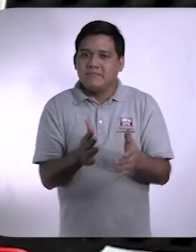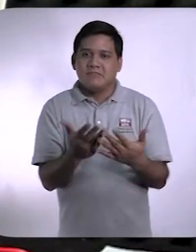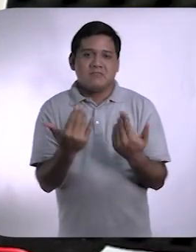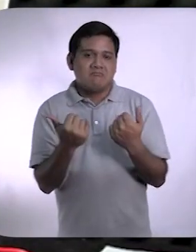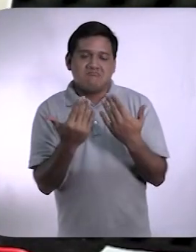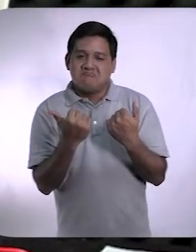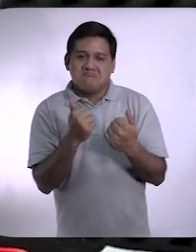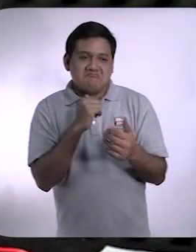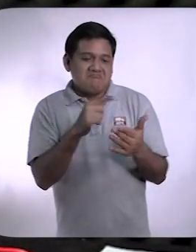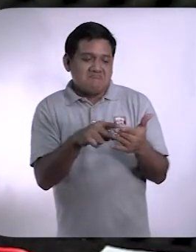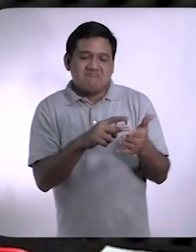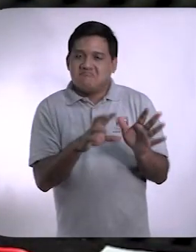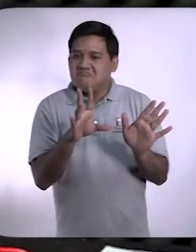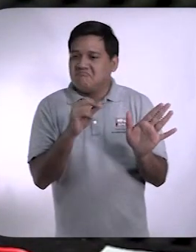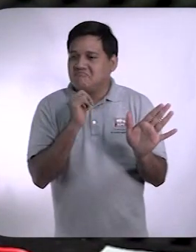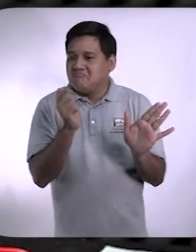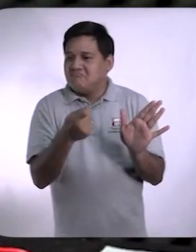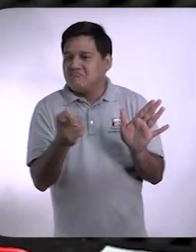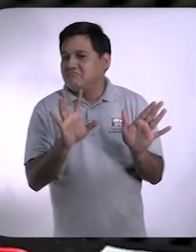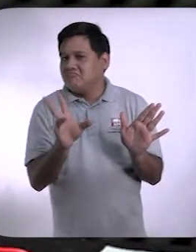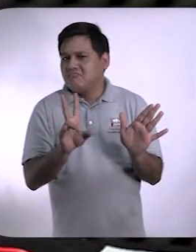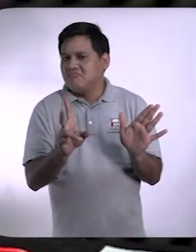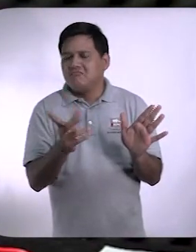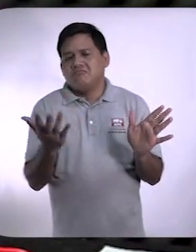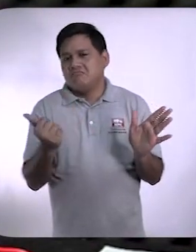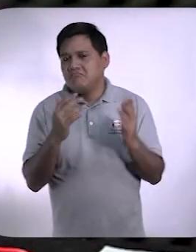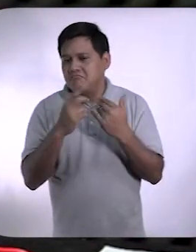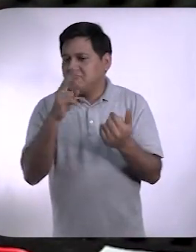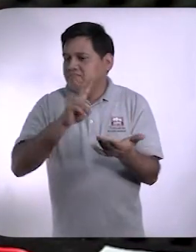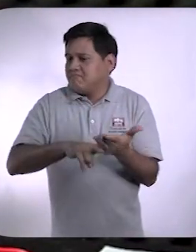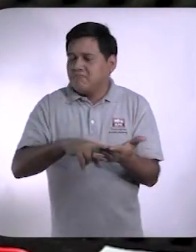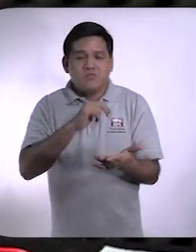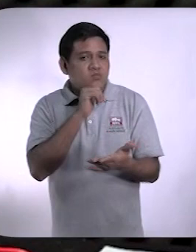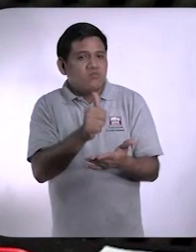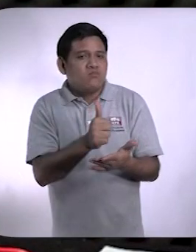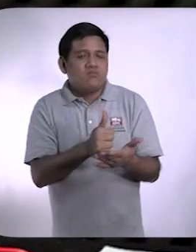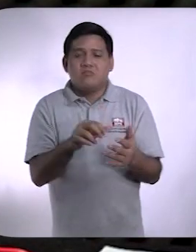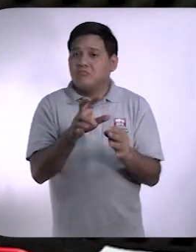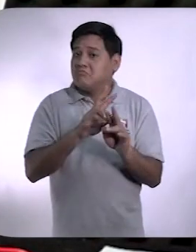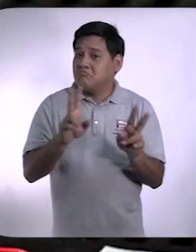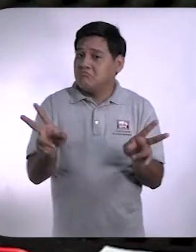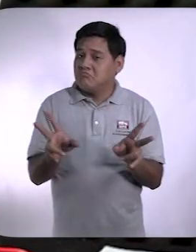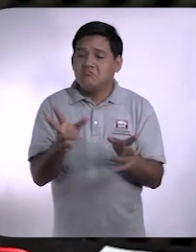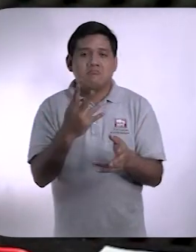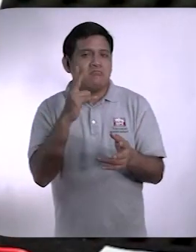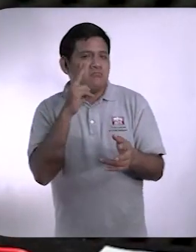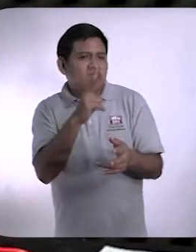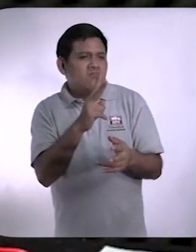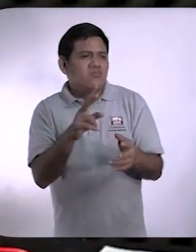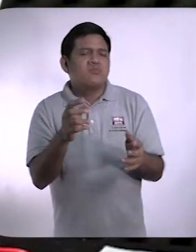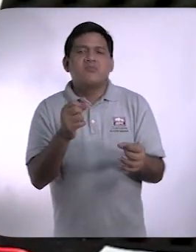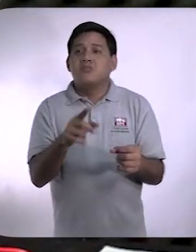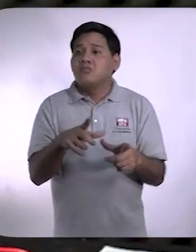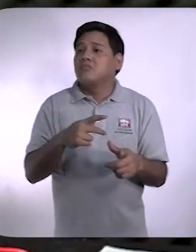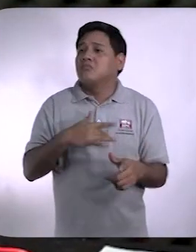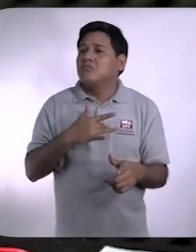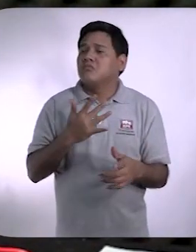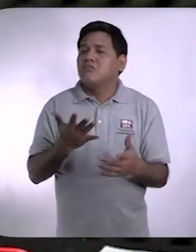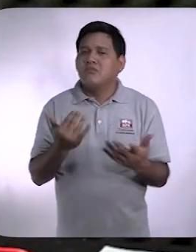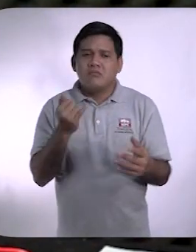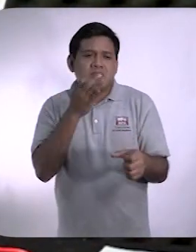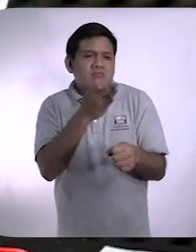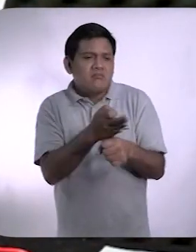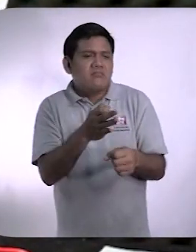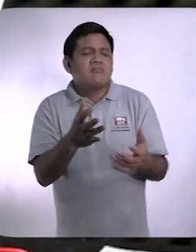la boleta, también en ese caso el voto se considera nulo porque no se puede apreciar la intención